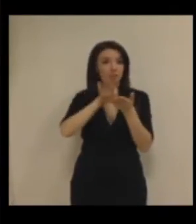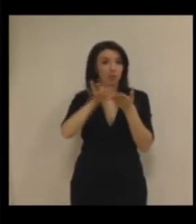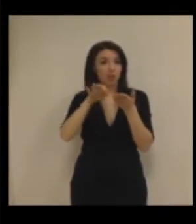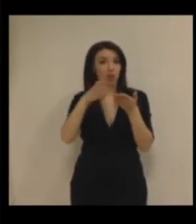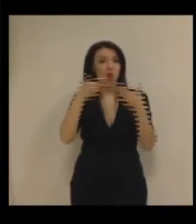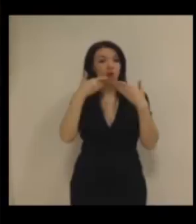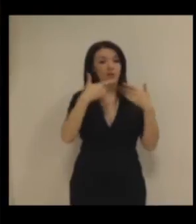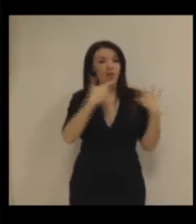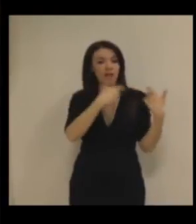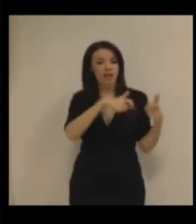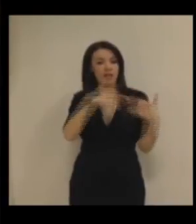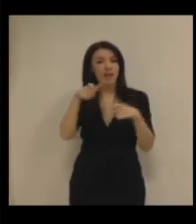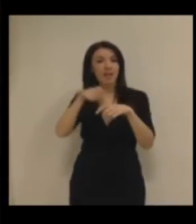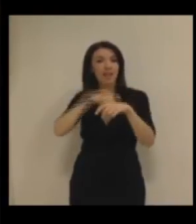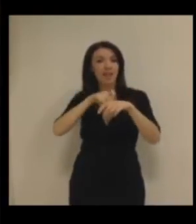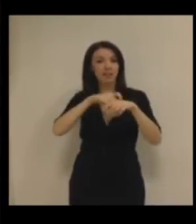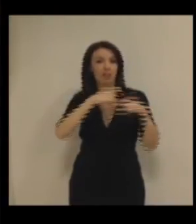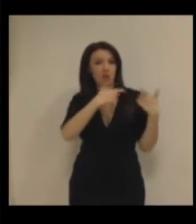esas categorías,